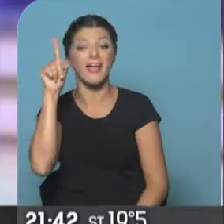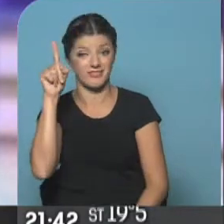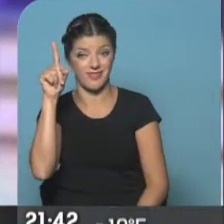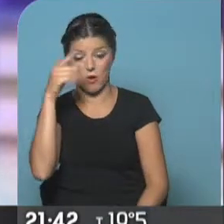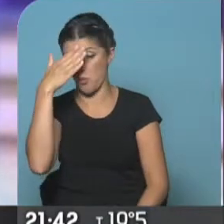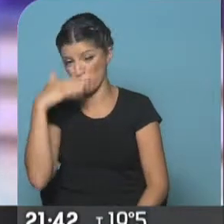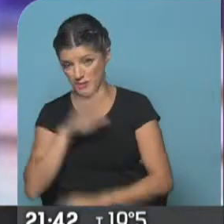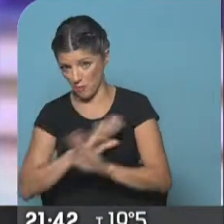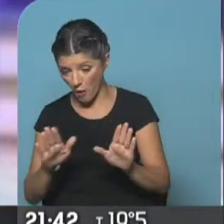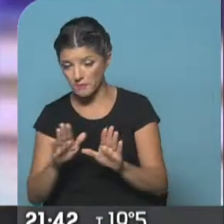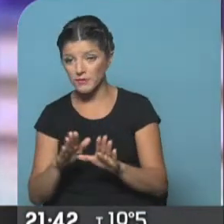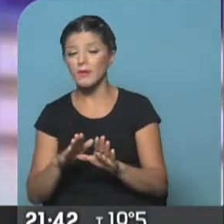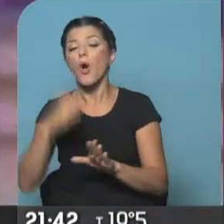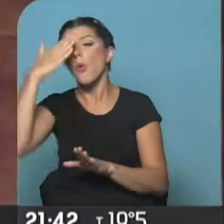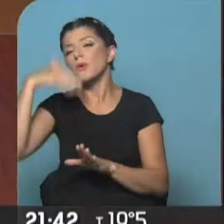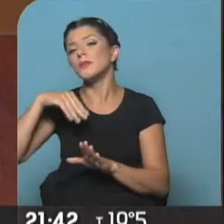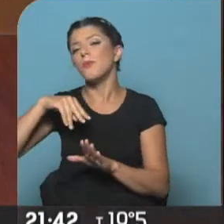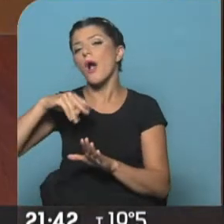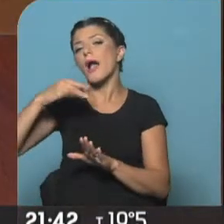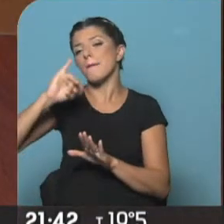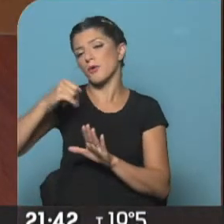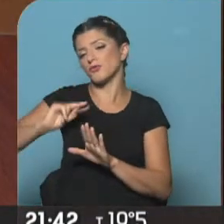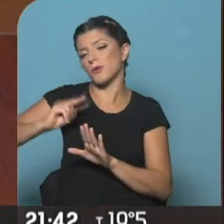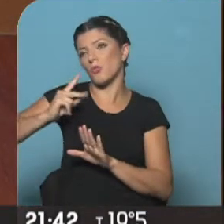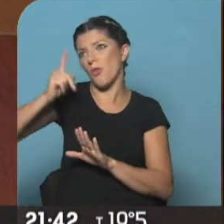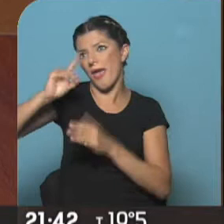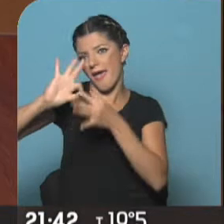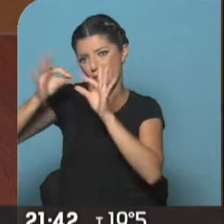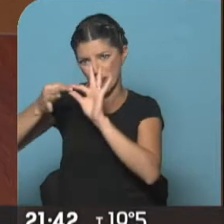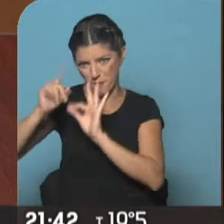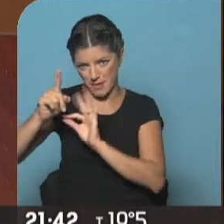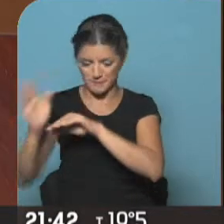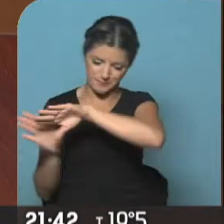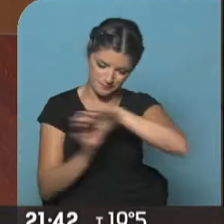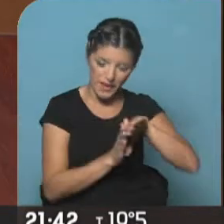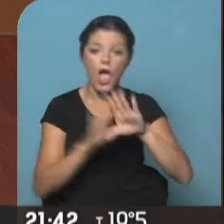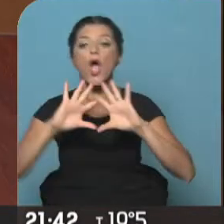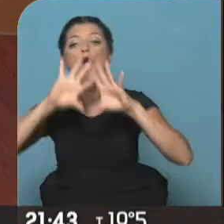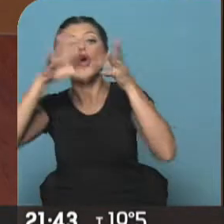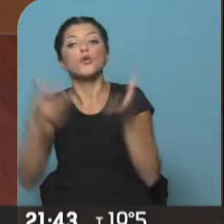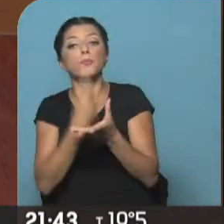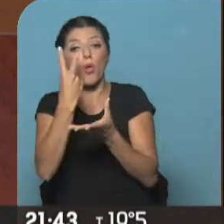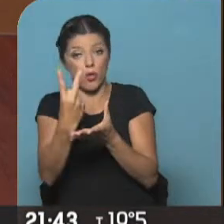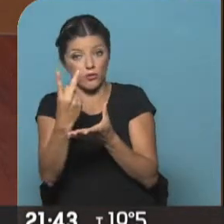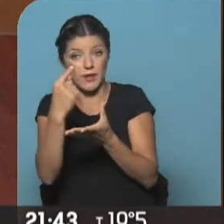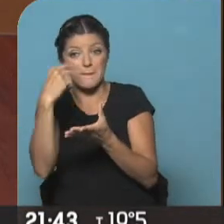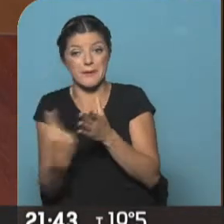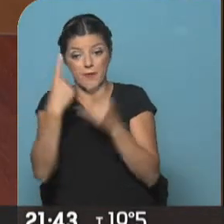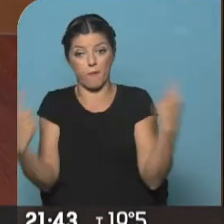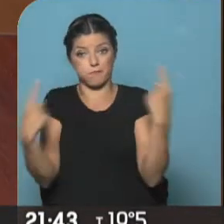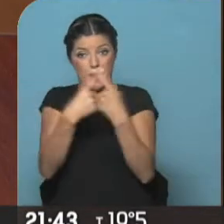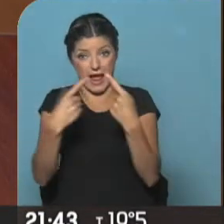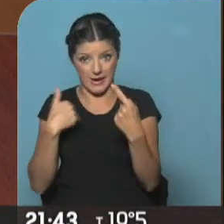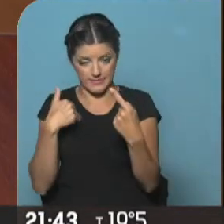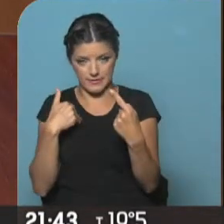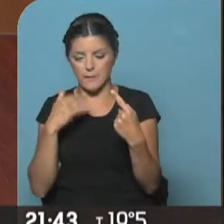último subcampeón de Europa. Vamos al copón 2. De allí sale un rival de la Argentina. Y algo muy importante para tener en